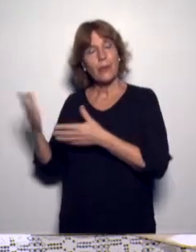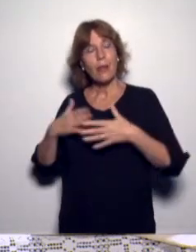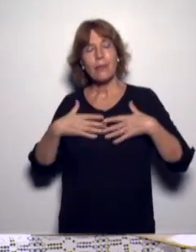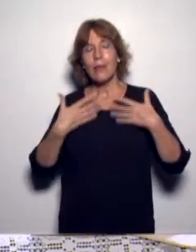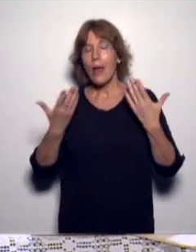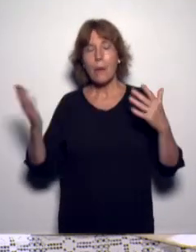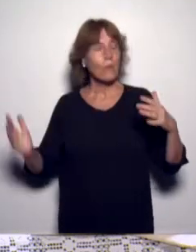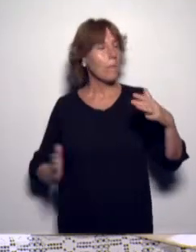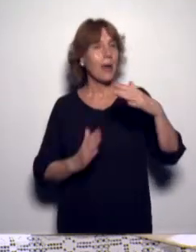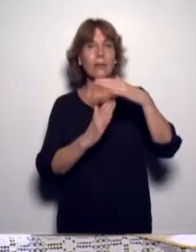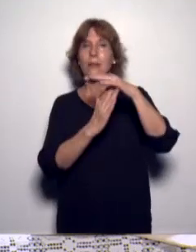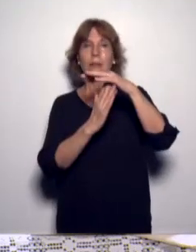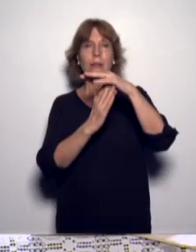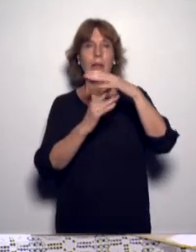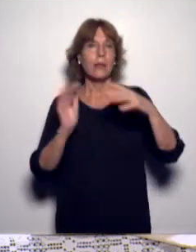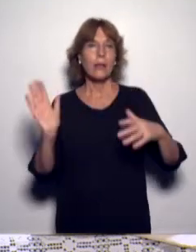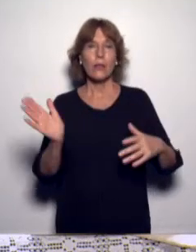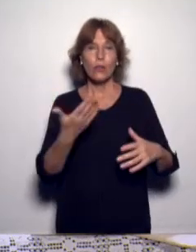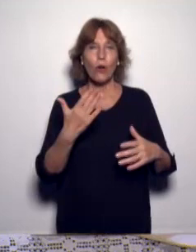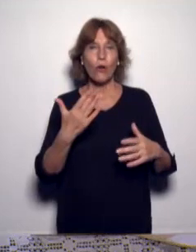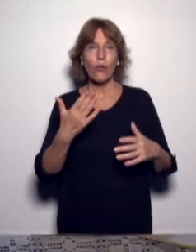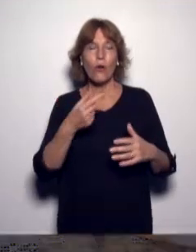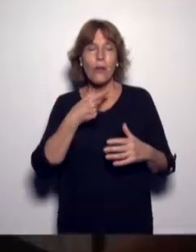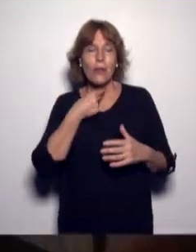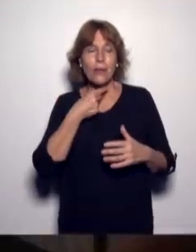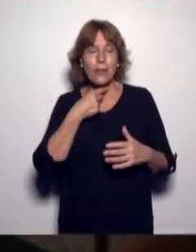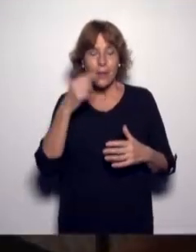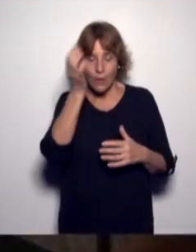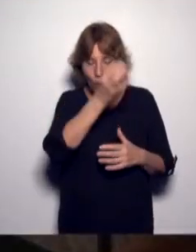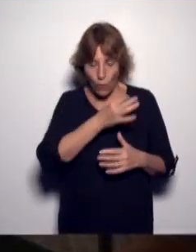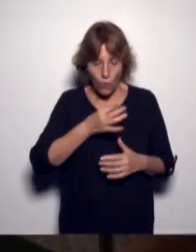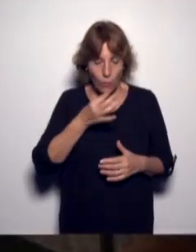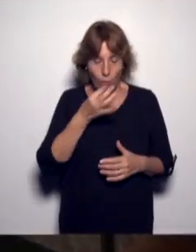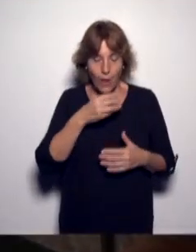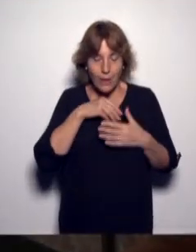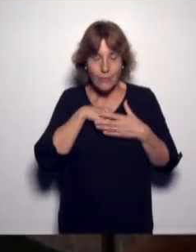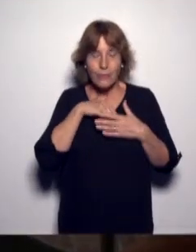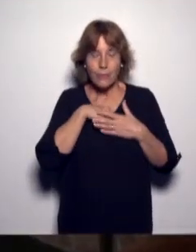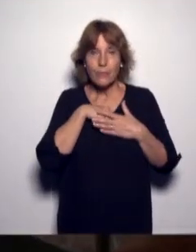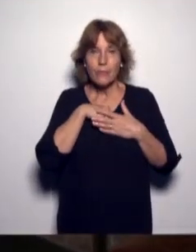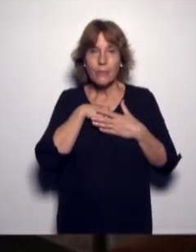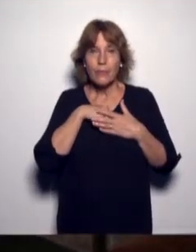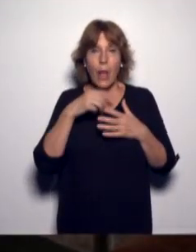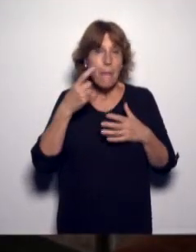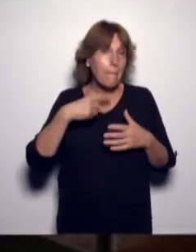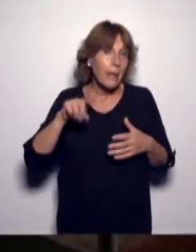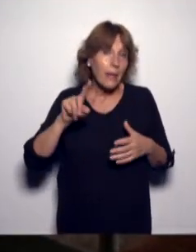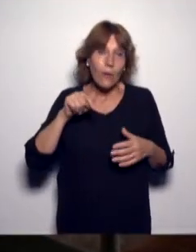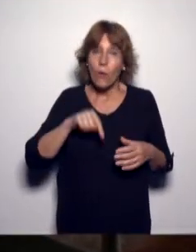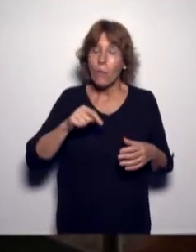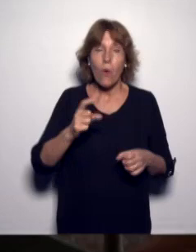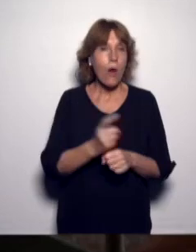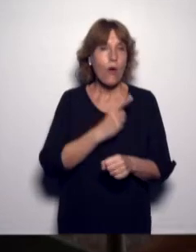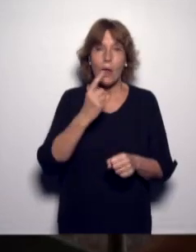Te amo sobre todas las cosas y deseo recibirte en mi interior. Pero como ahora no